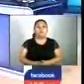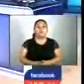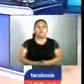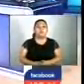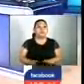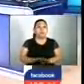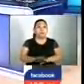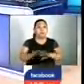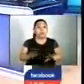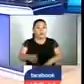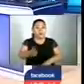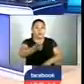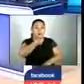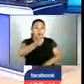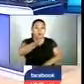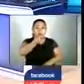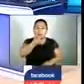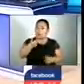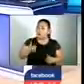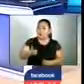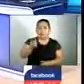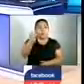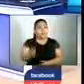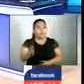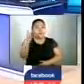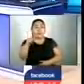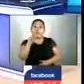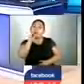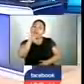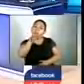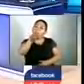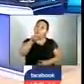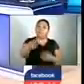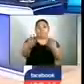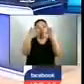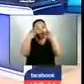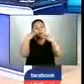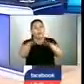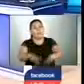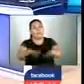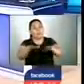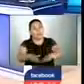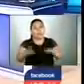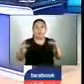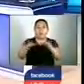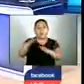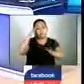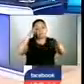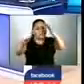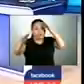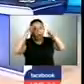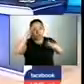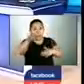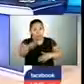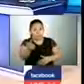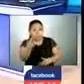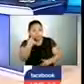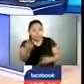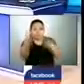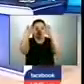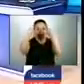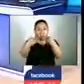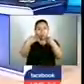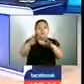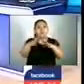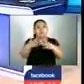estamos llegando al final de esta entrega de noticiero hechos como todos los días agradecemos su sintonía y también les enviamos muchos saludos a las personas que nos han sintonizado a